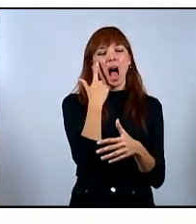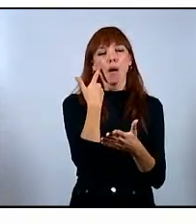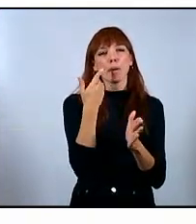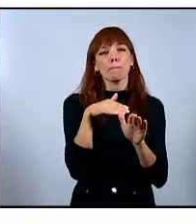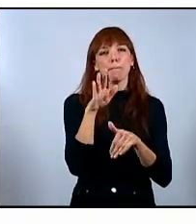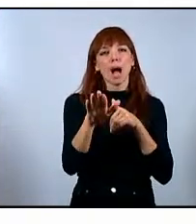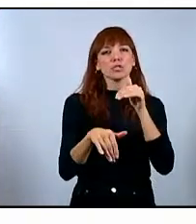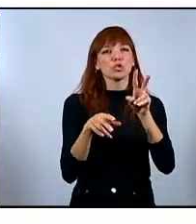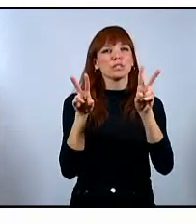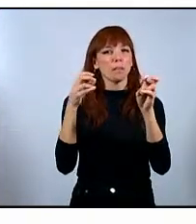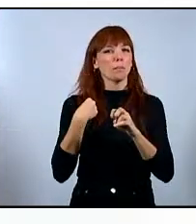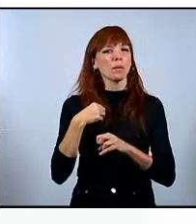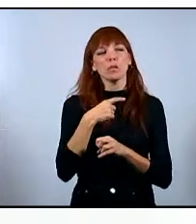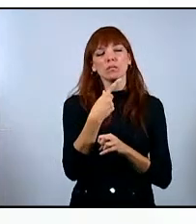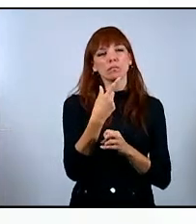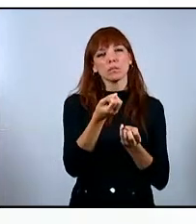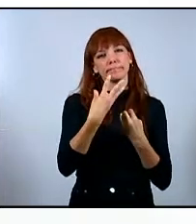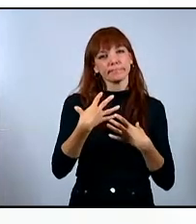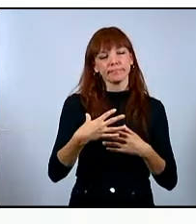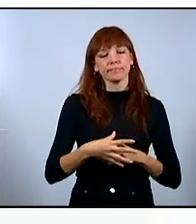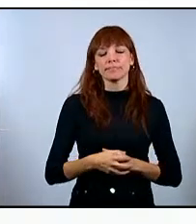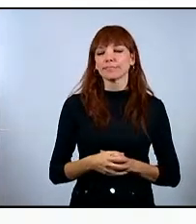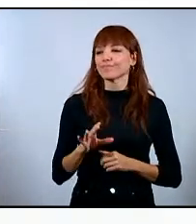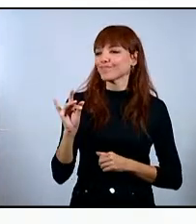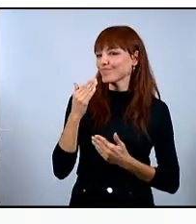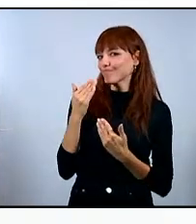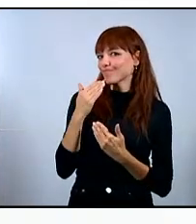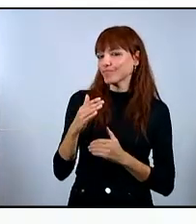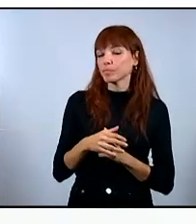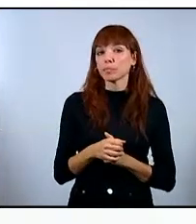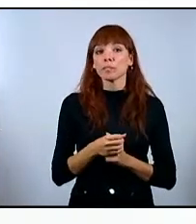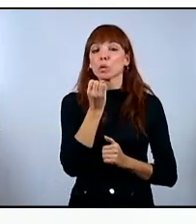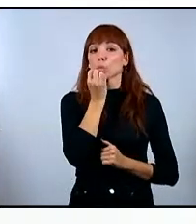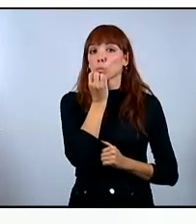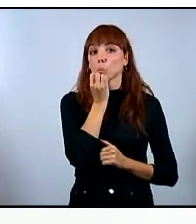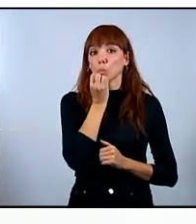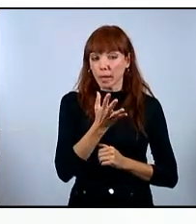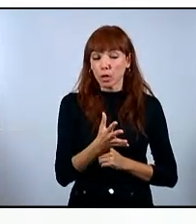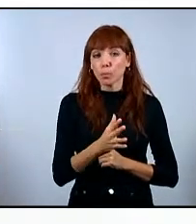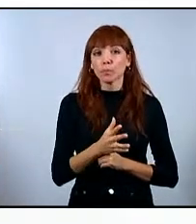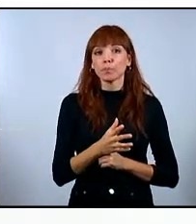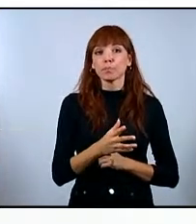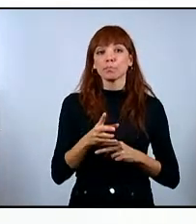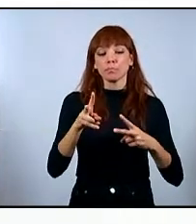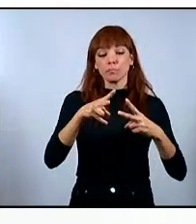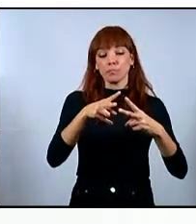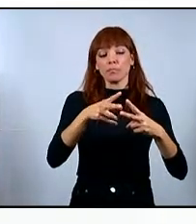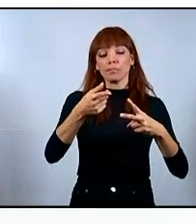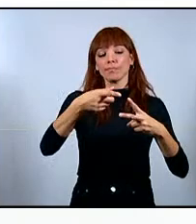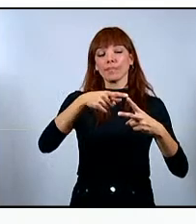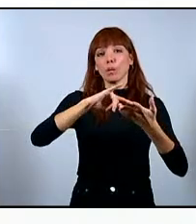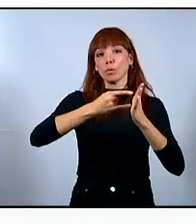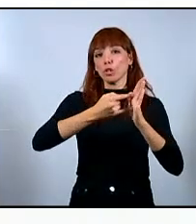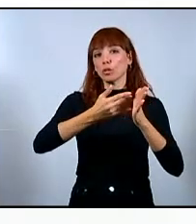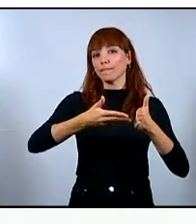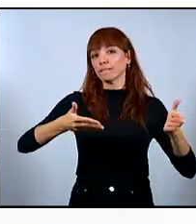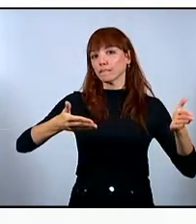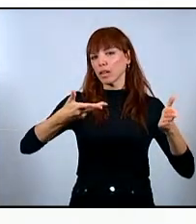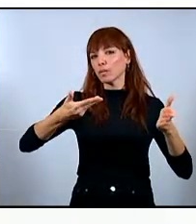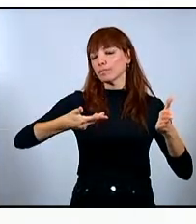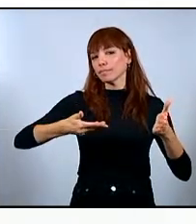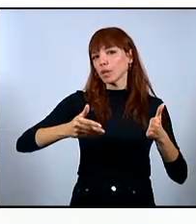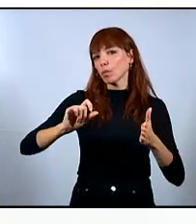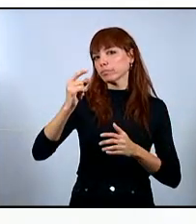dar respecto a ese tema? Sí, muchas gracias. Bueno, nosotros el gran proyecto que ahora mismo tenemos entre manos es